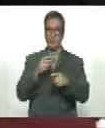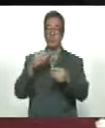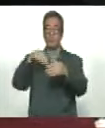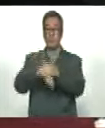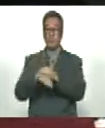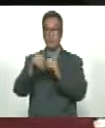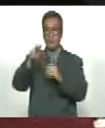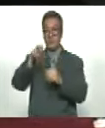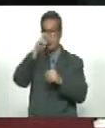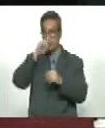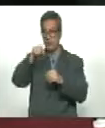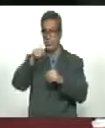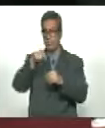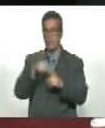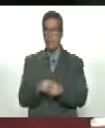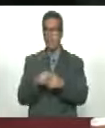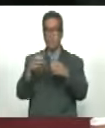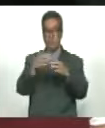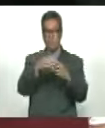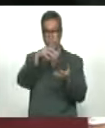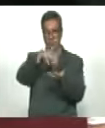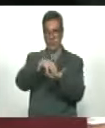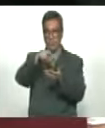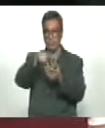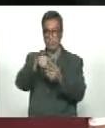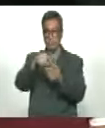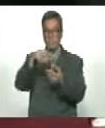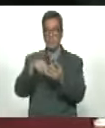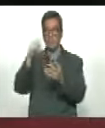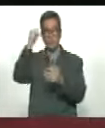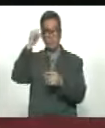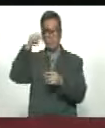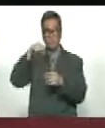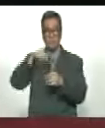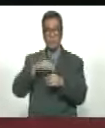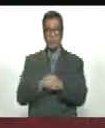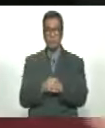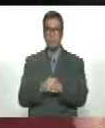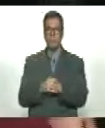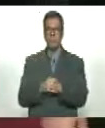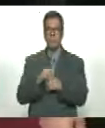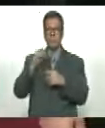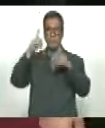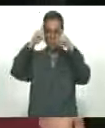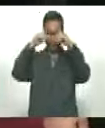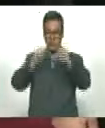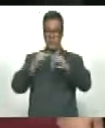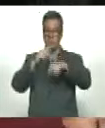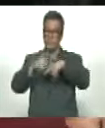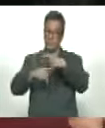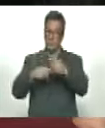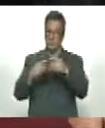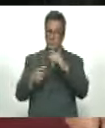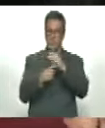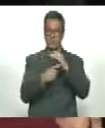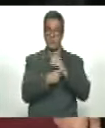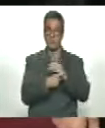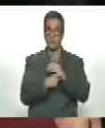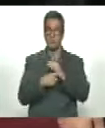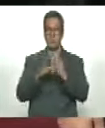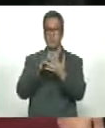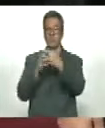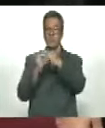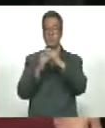de la Nueva Época, que están en el hemiciclo de sesiones el día de hoy, profesionales y técnicos,